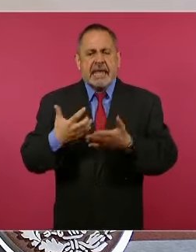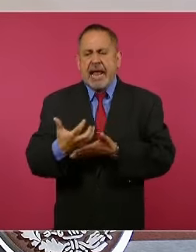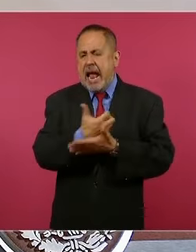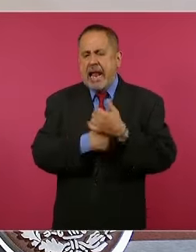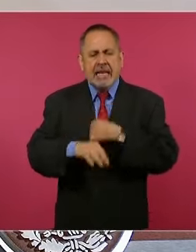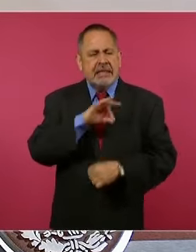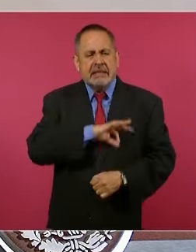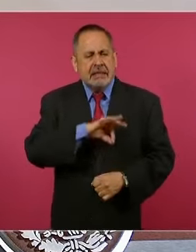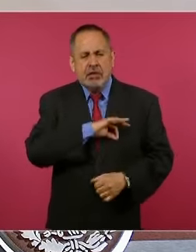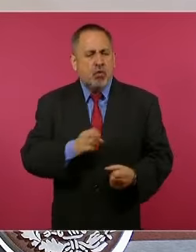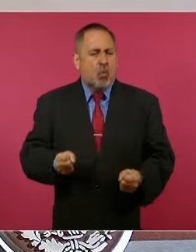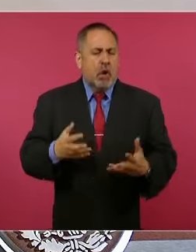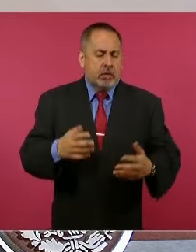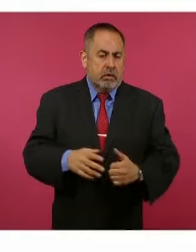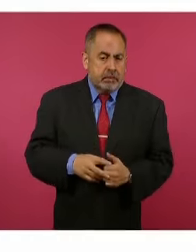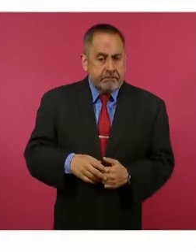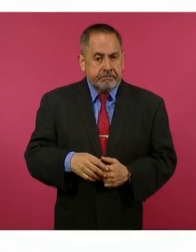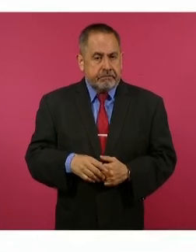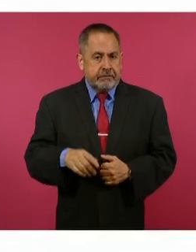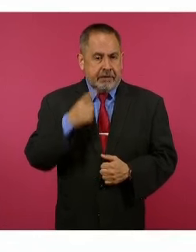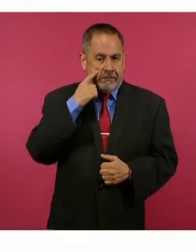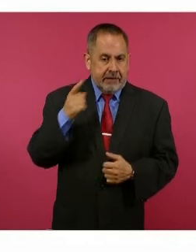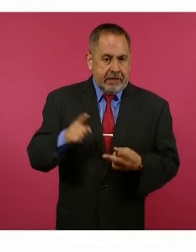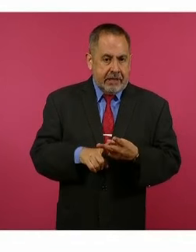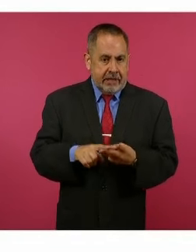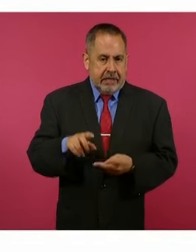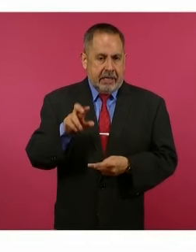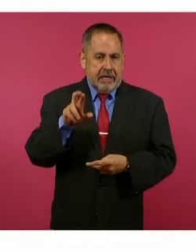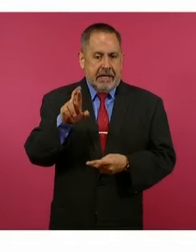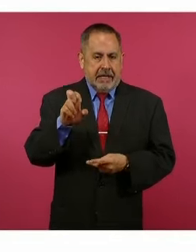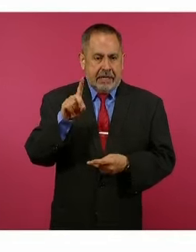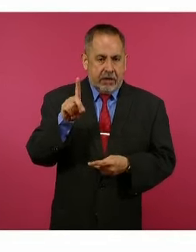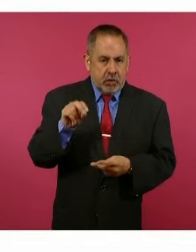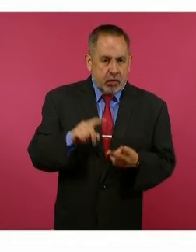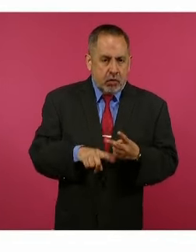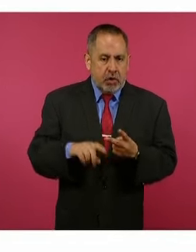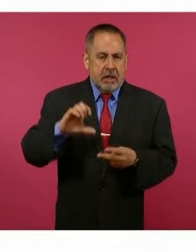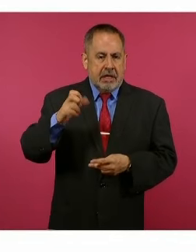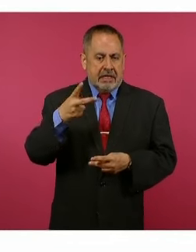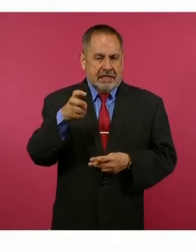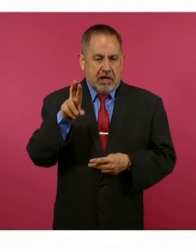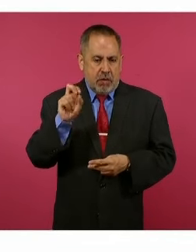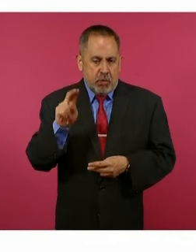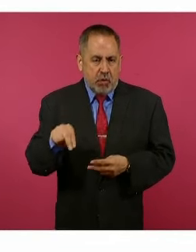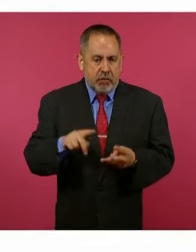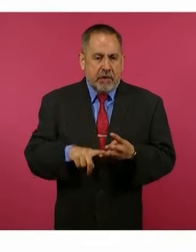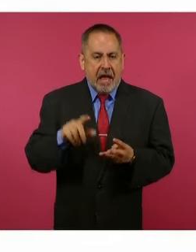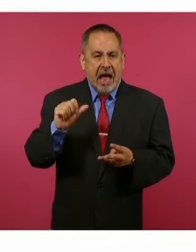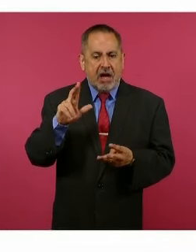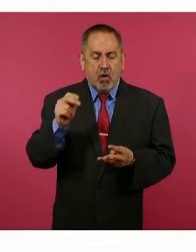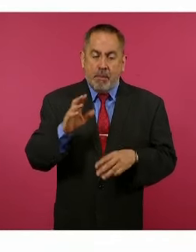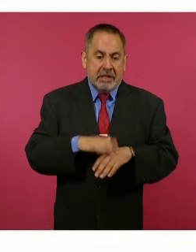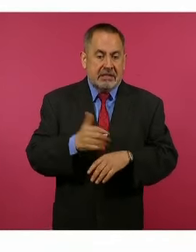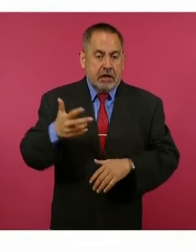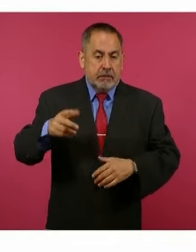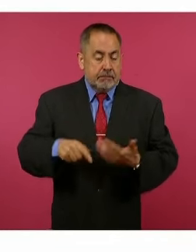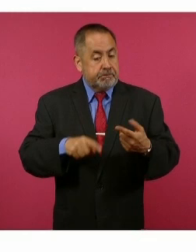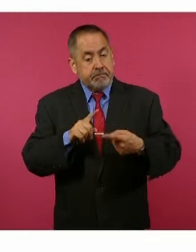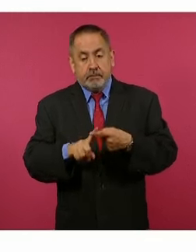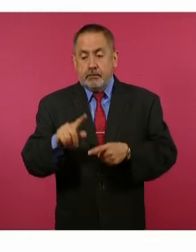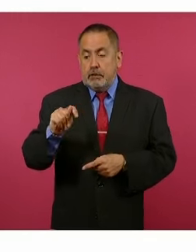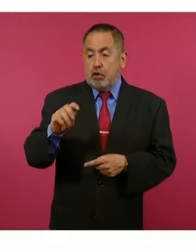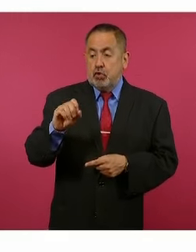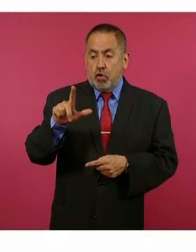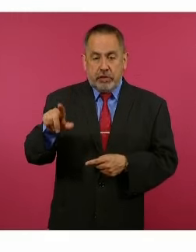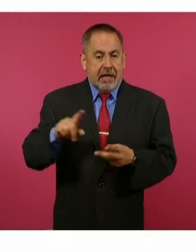nacional y tenemos una vez más redco chebron y arco como las franquicias más caras pero también tenemos a total Winstar y